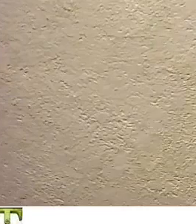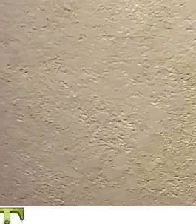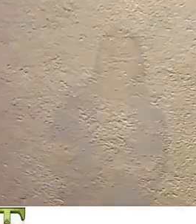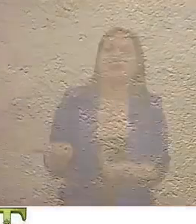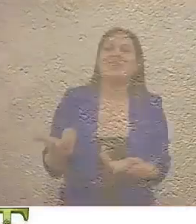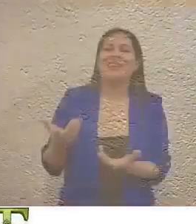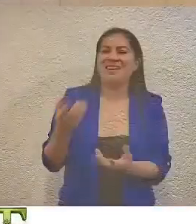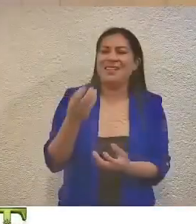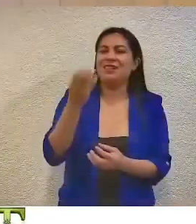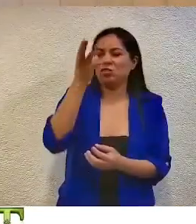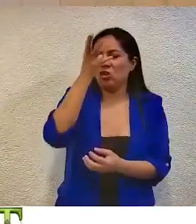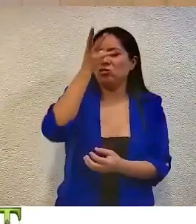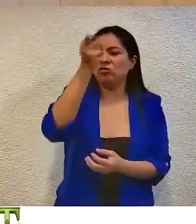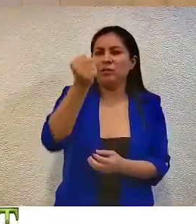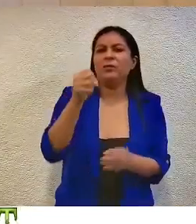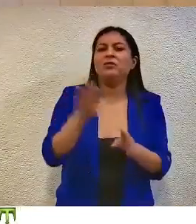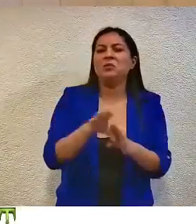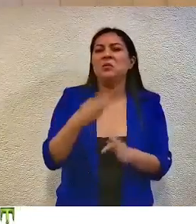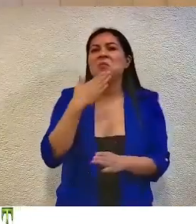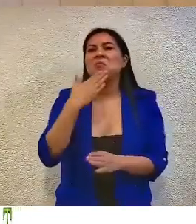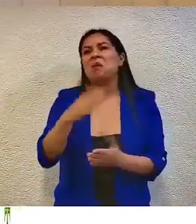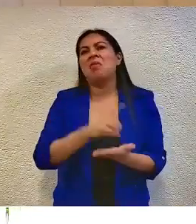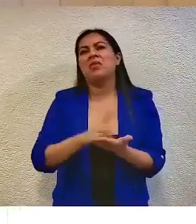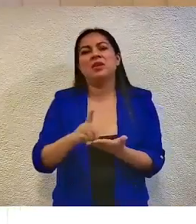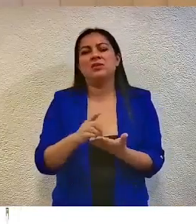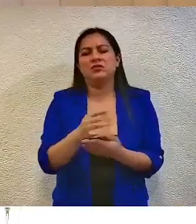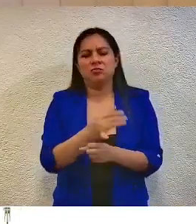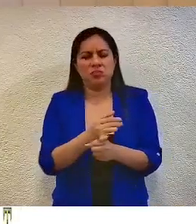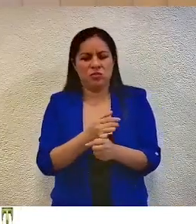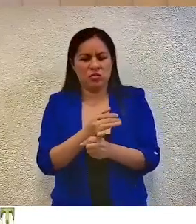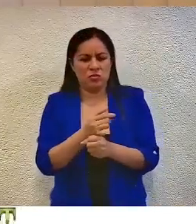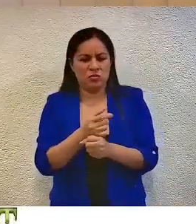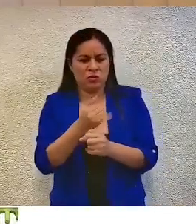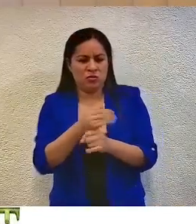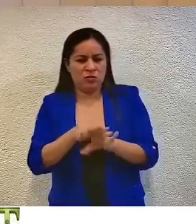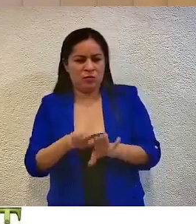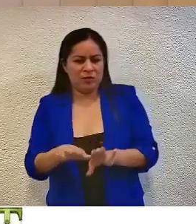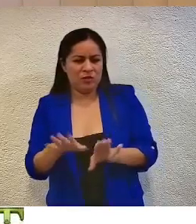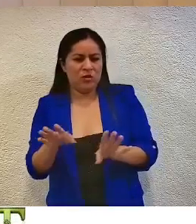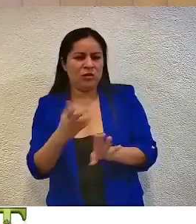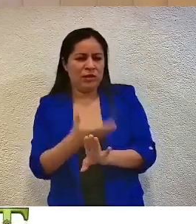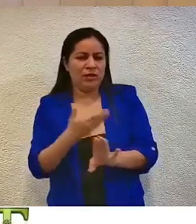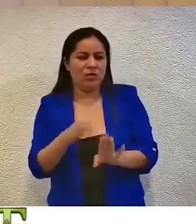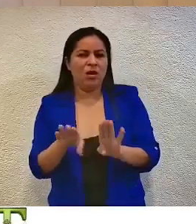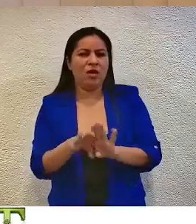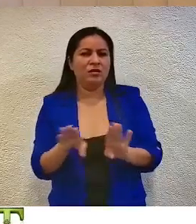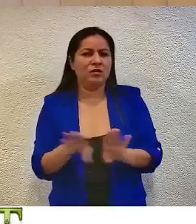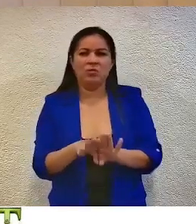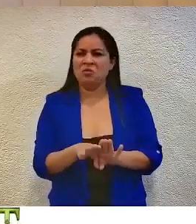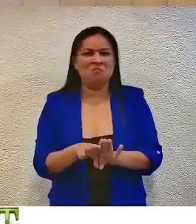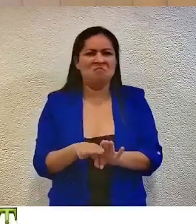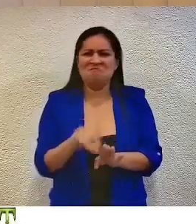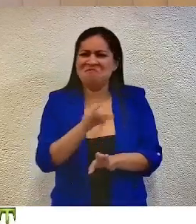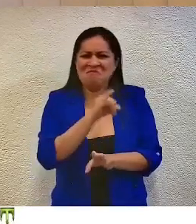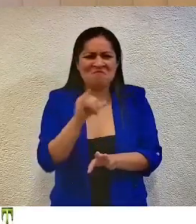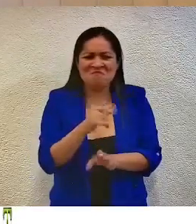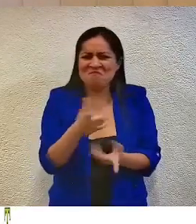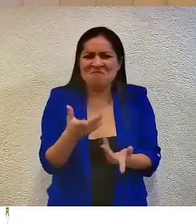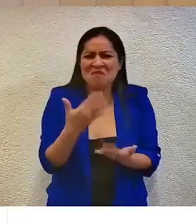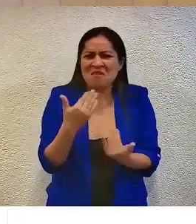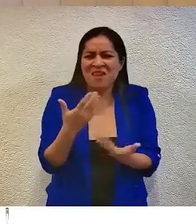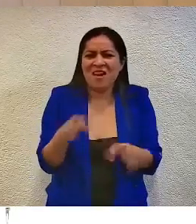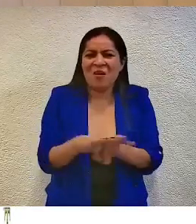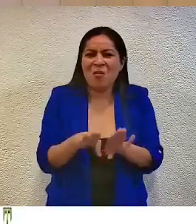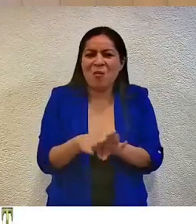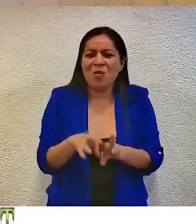las frases y, bajo la apariencia del buen derecho, analizó su contenido, concluyendo preliminarmente que ninguna de ellas contenía indicios que